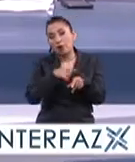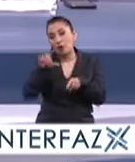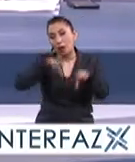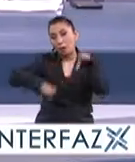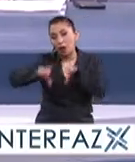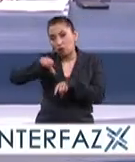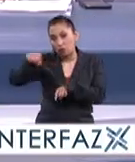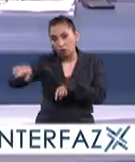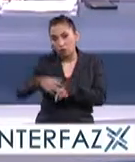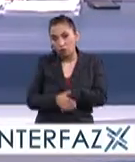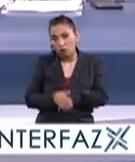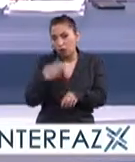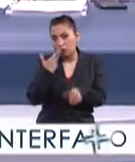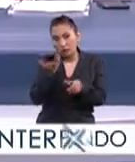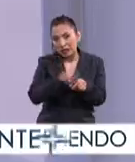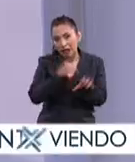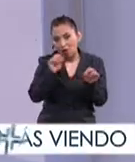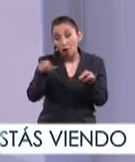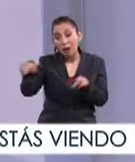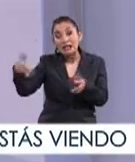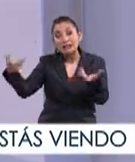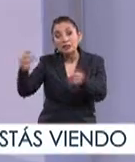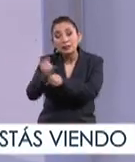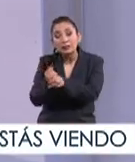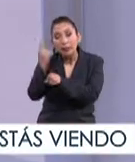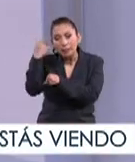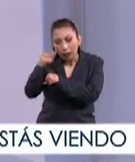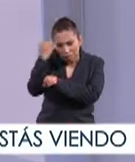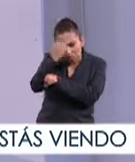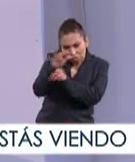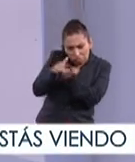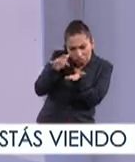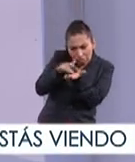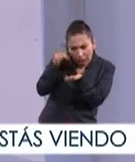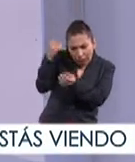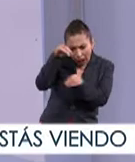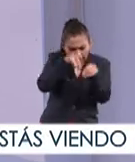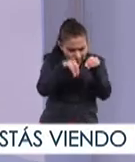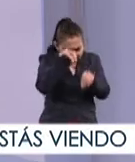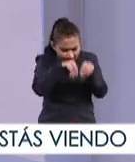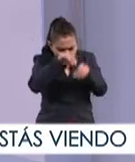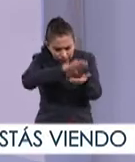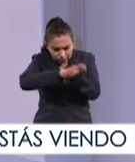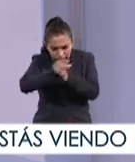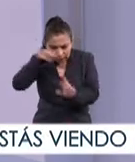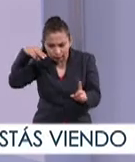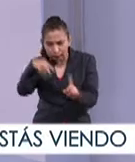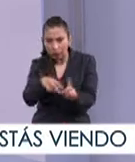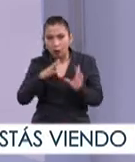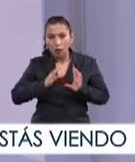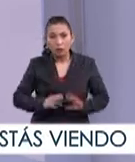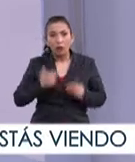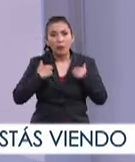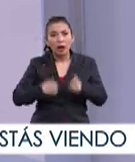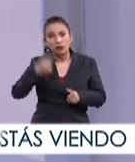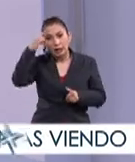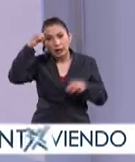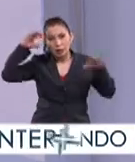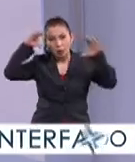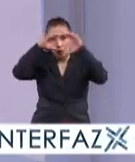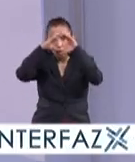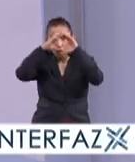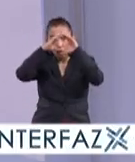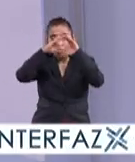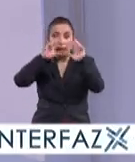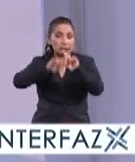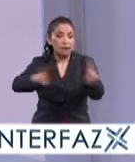laboratorio, sí, llevando una investigación para trasladarla al enfoque del cuerpo humano, del cerebro humano, que